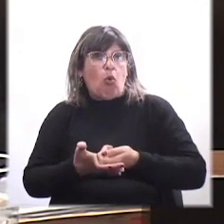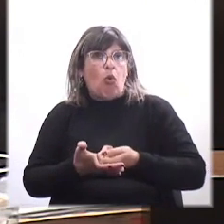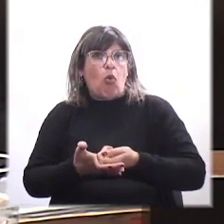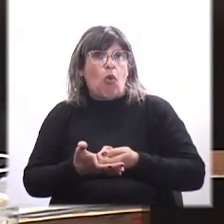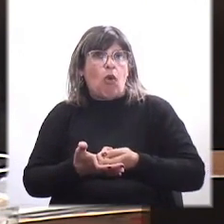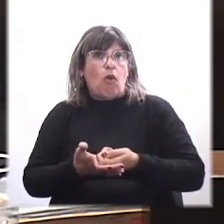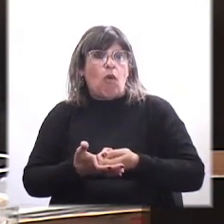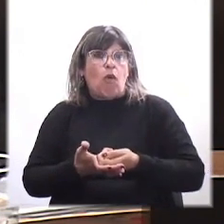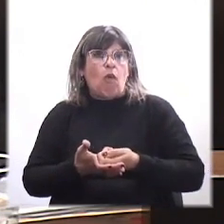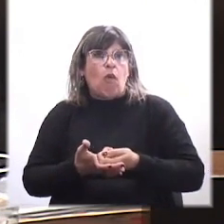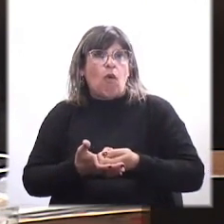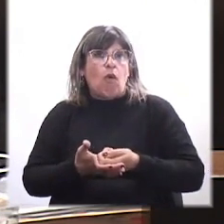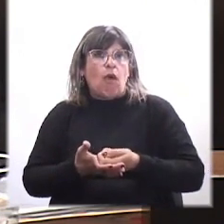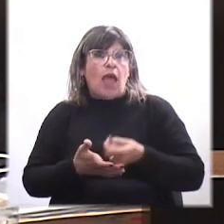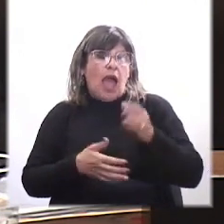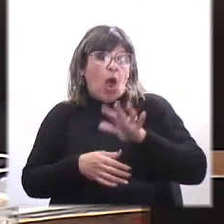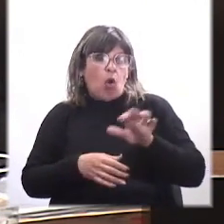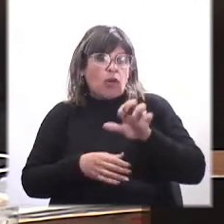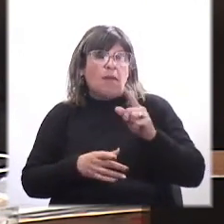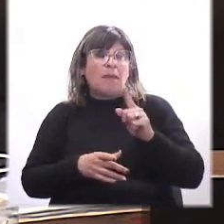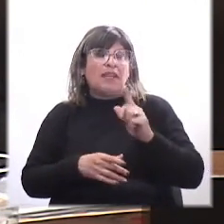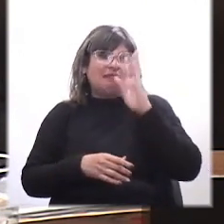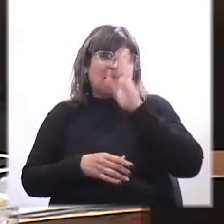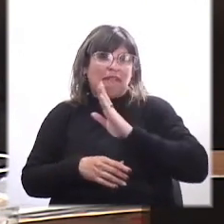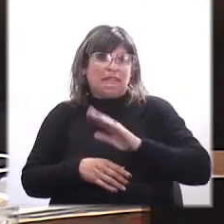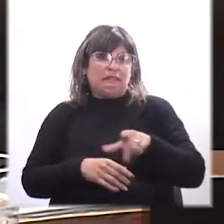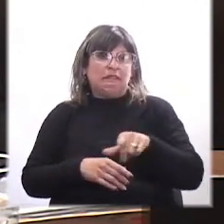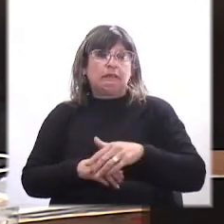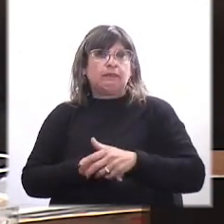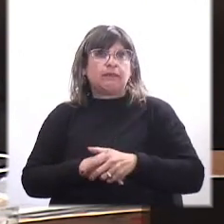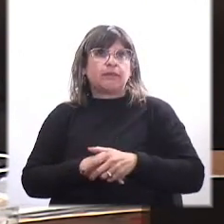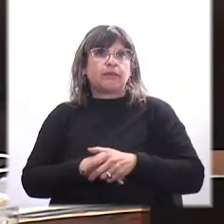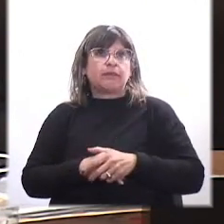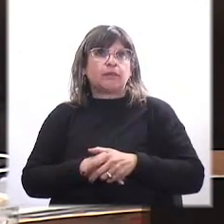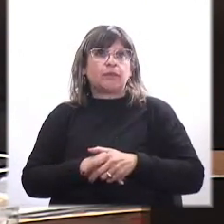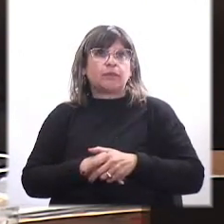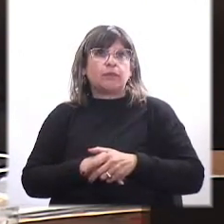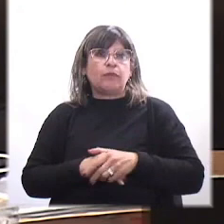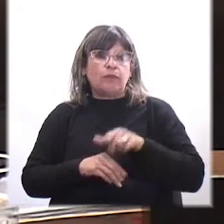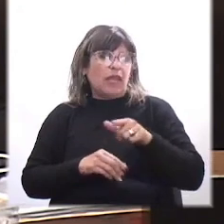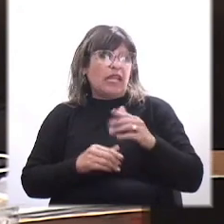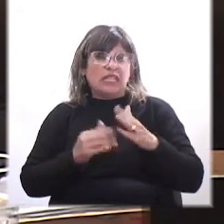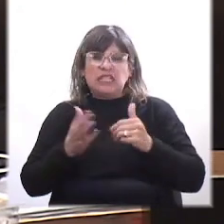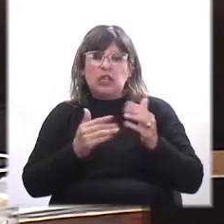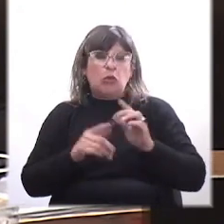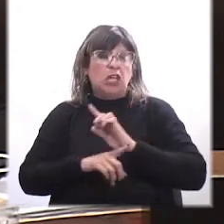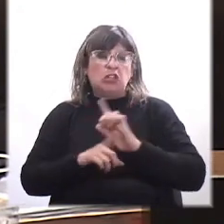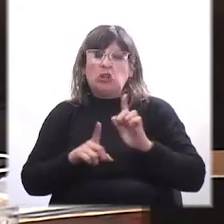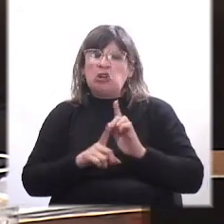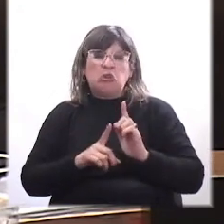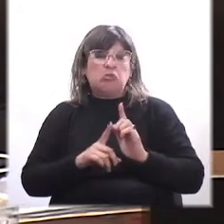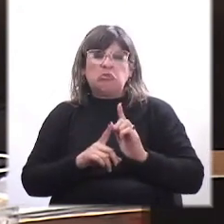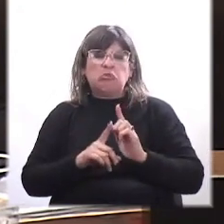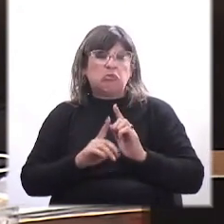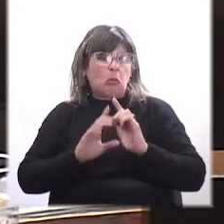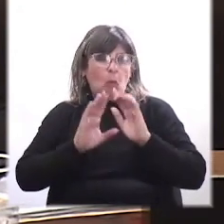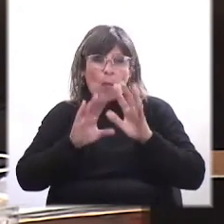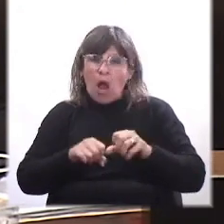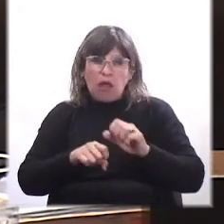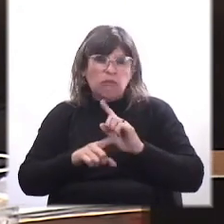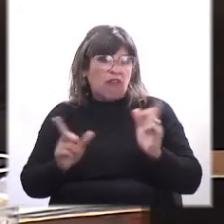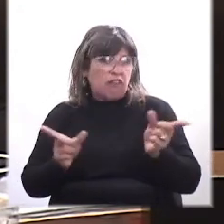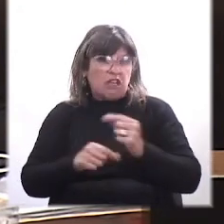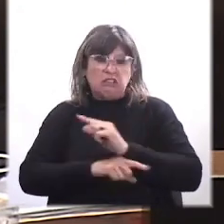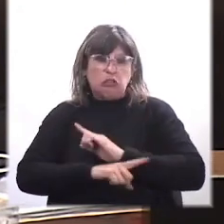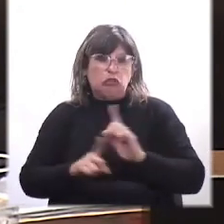se le pagó a SDC de Brasil. Esta obra no se alcanzó a